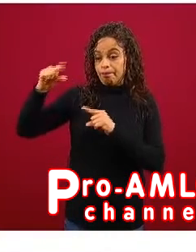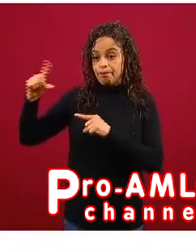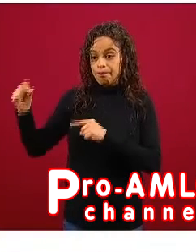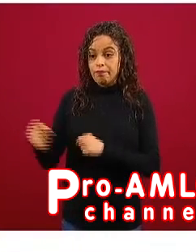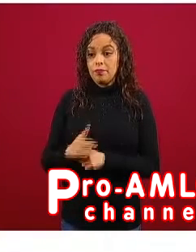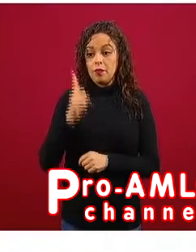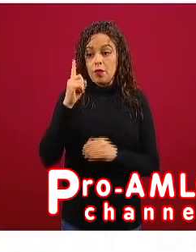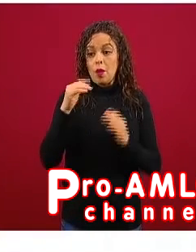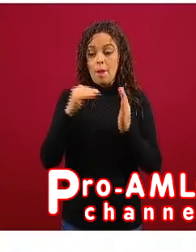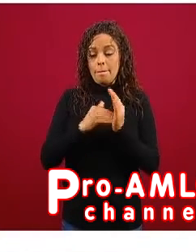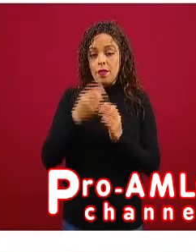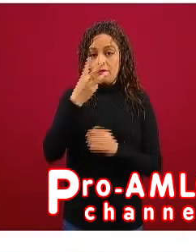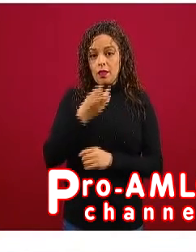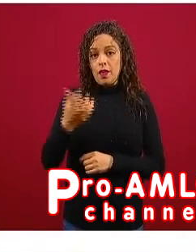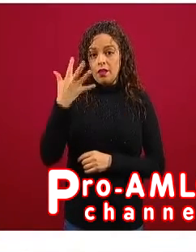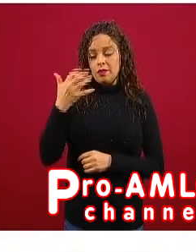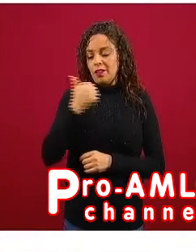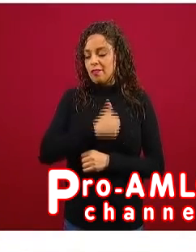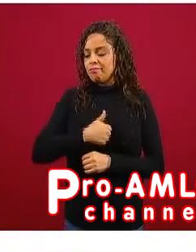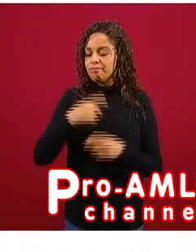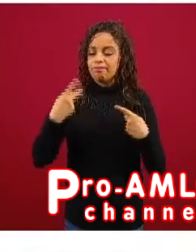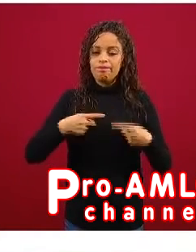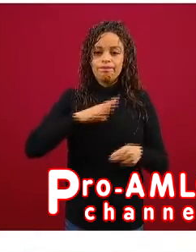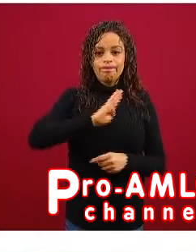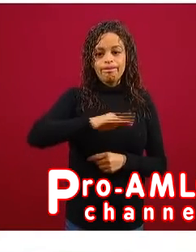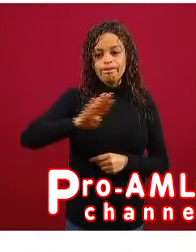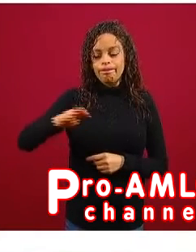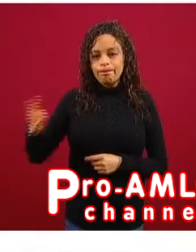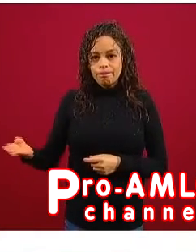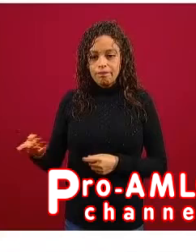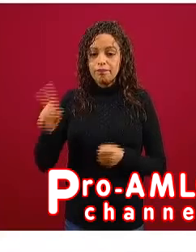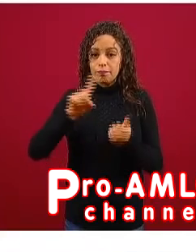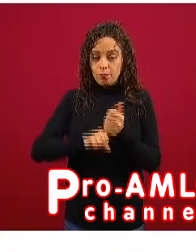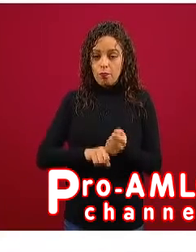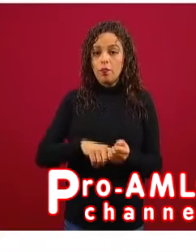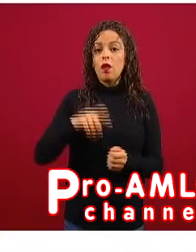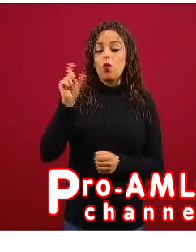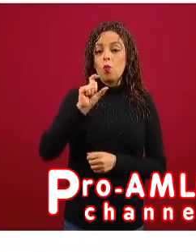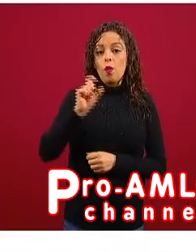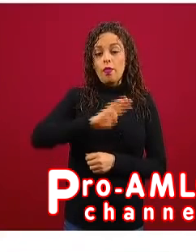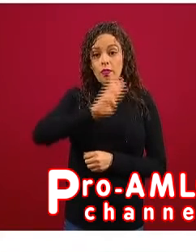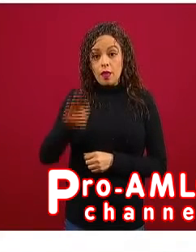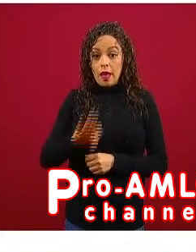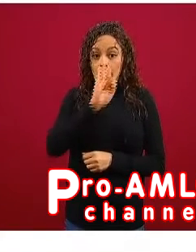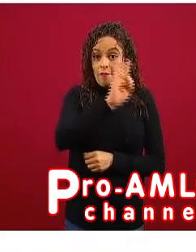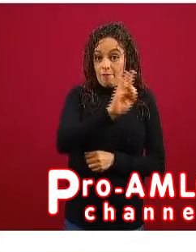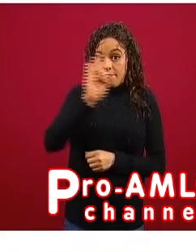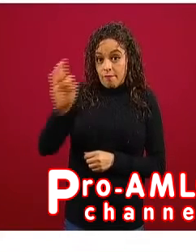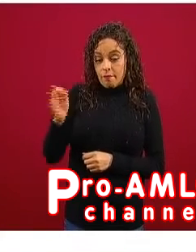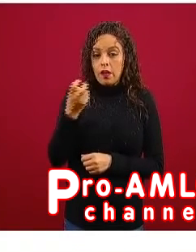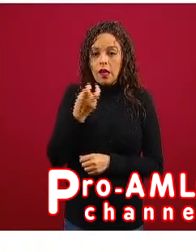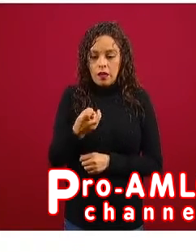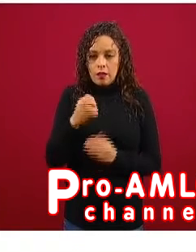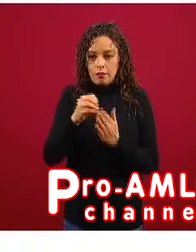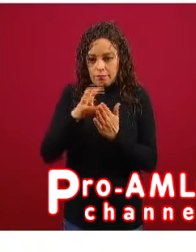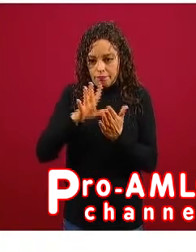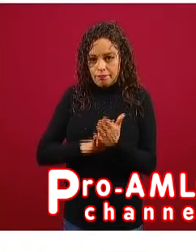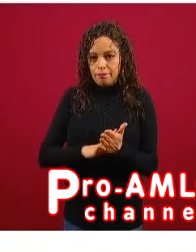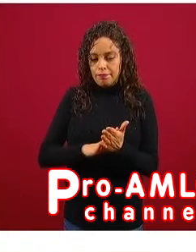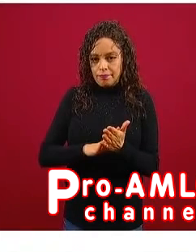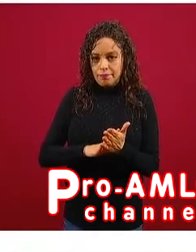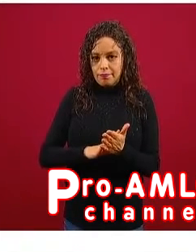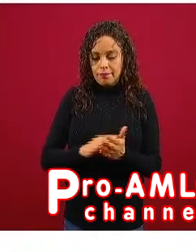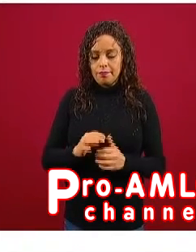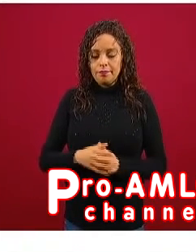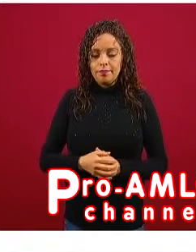1.305 lamentables defunciones hasta el momento, por fecha en la que ocurrió la defunción. Vemos que la